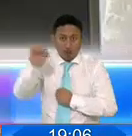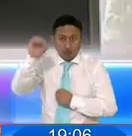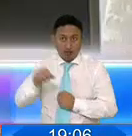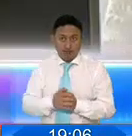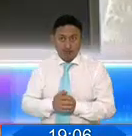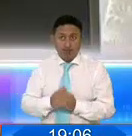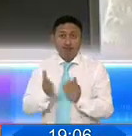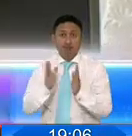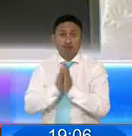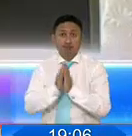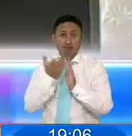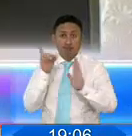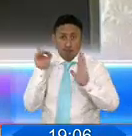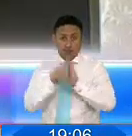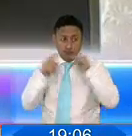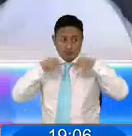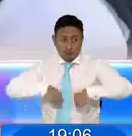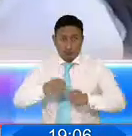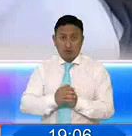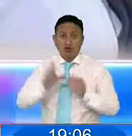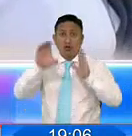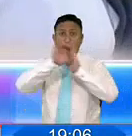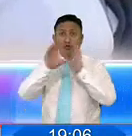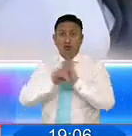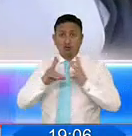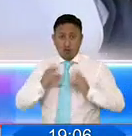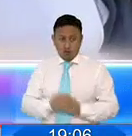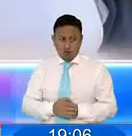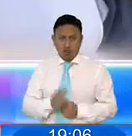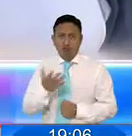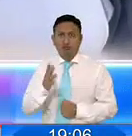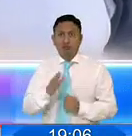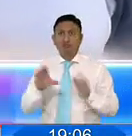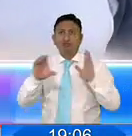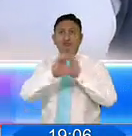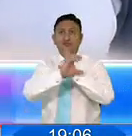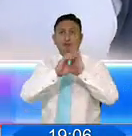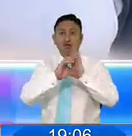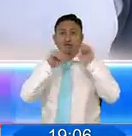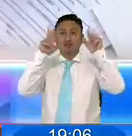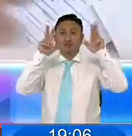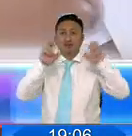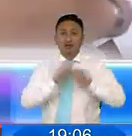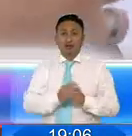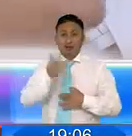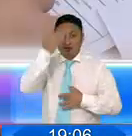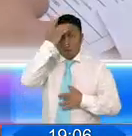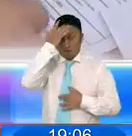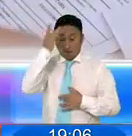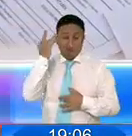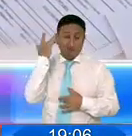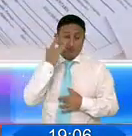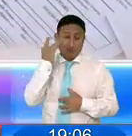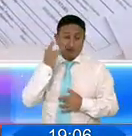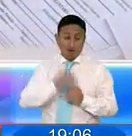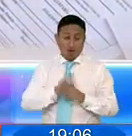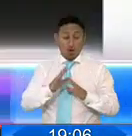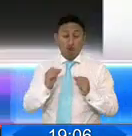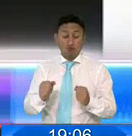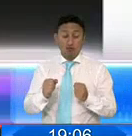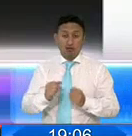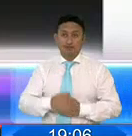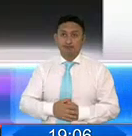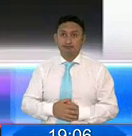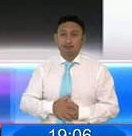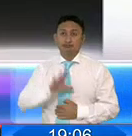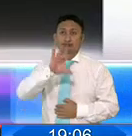sus demandas han quedado fuera del Código Orgánico de la Salud en el capítulo que trata sobre enfermedades raras y catastróficas.